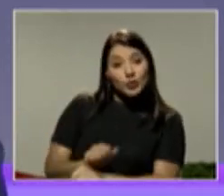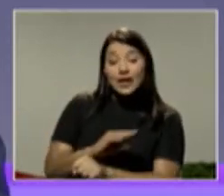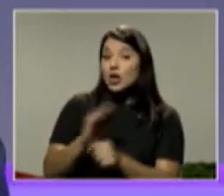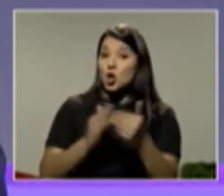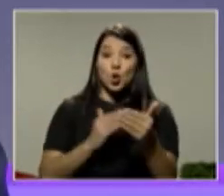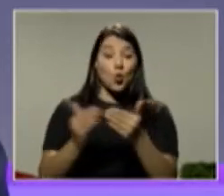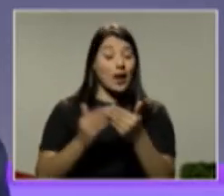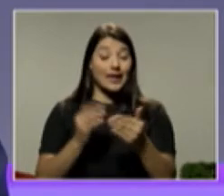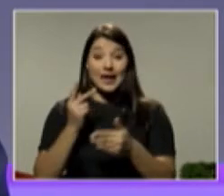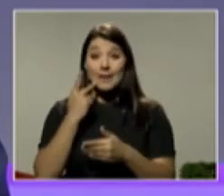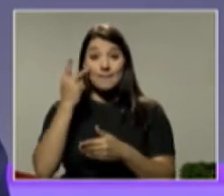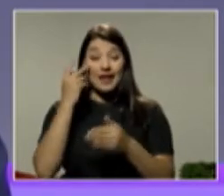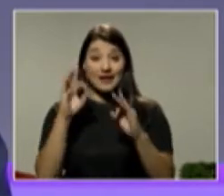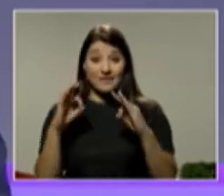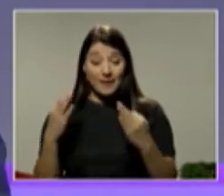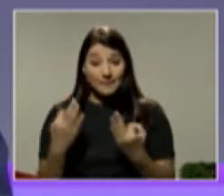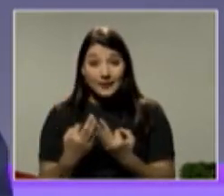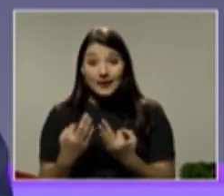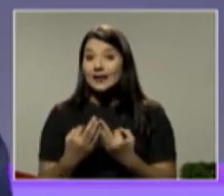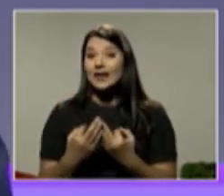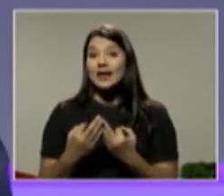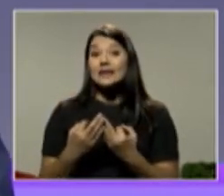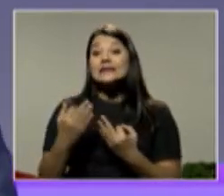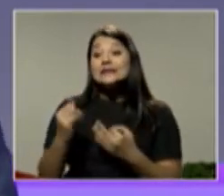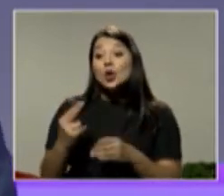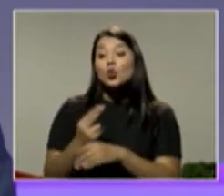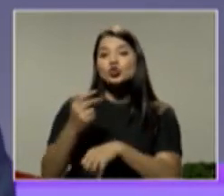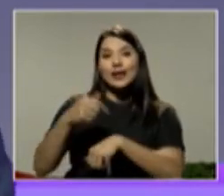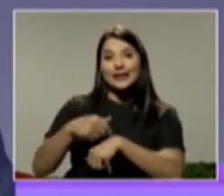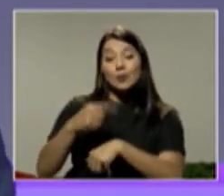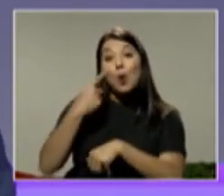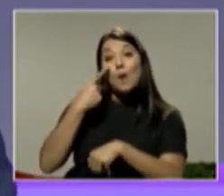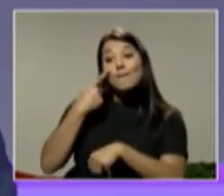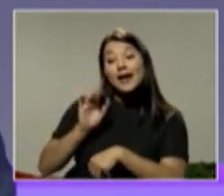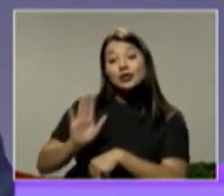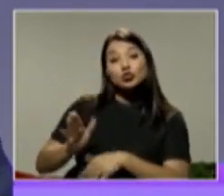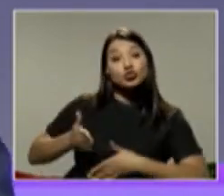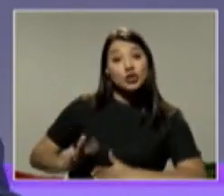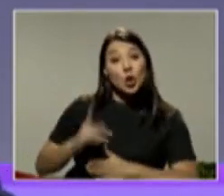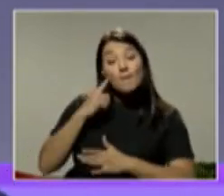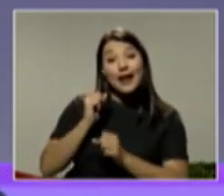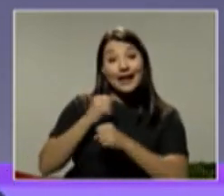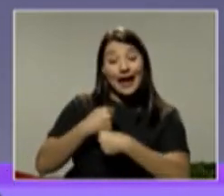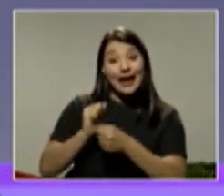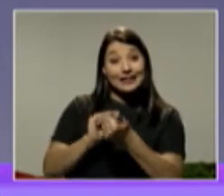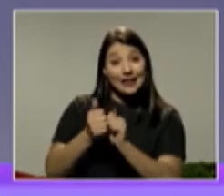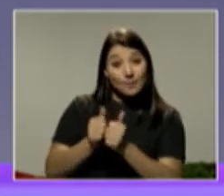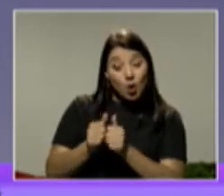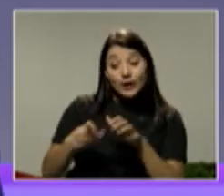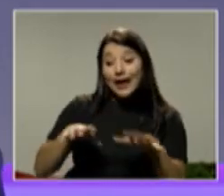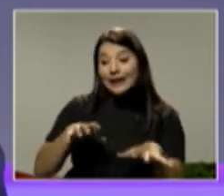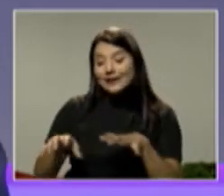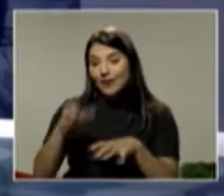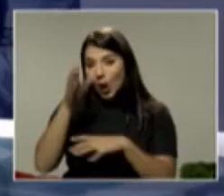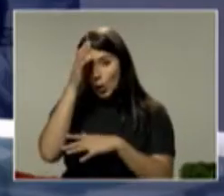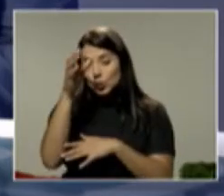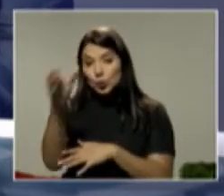que invierta cualquier cantidad de horas en sus hijos haciendo deporte, haciendo actividades